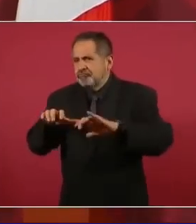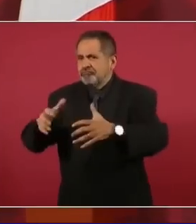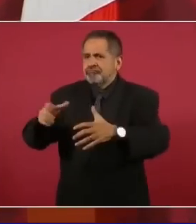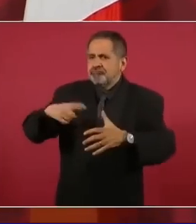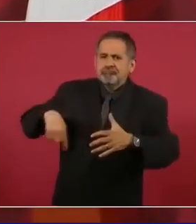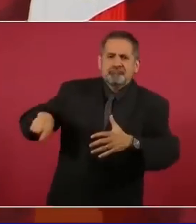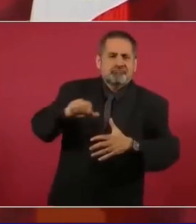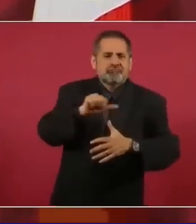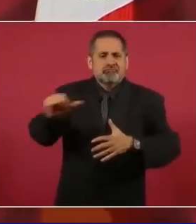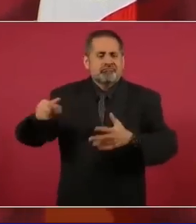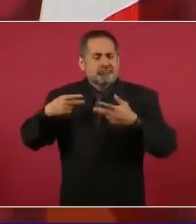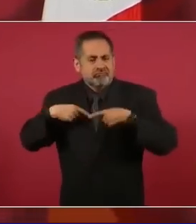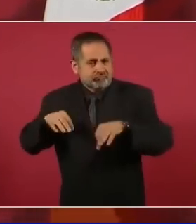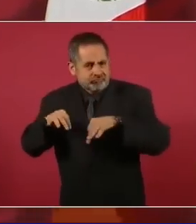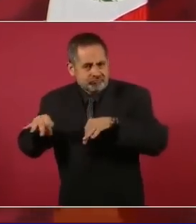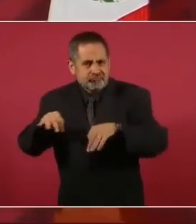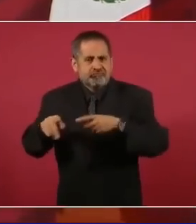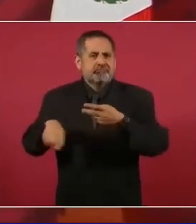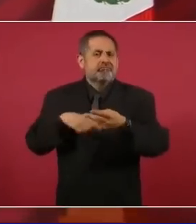los trabajadores,